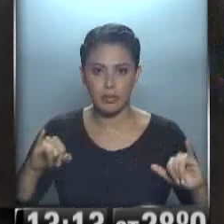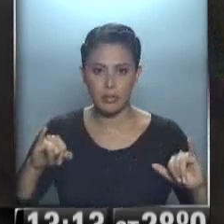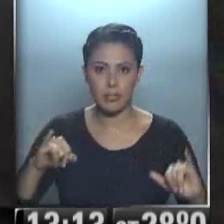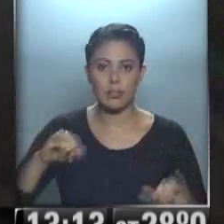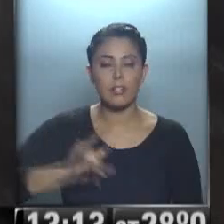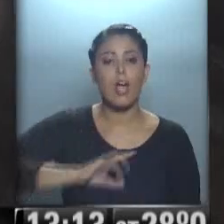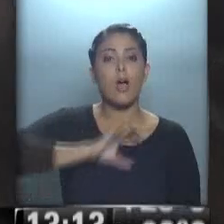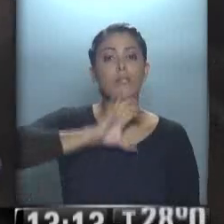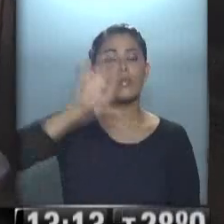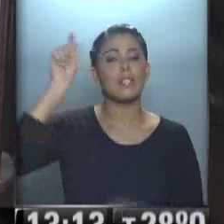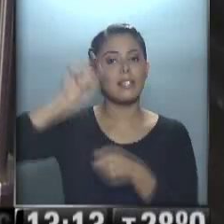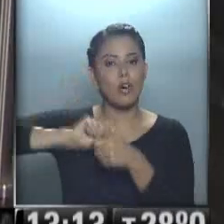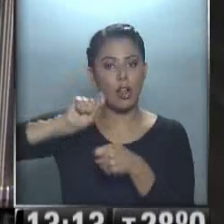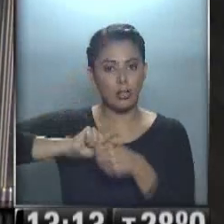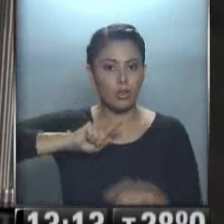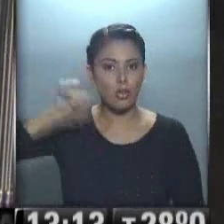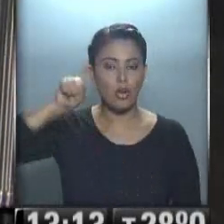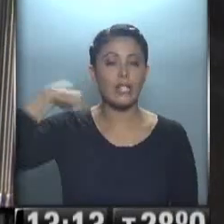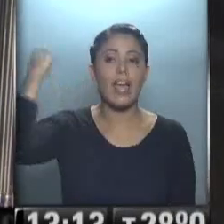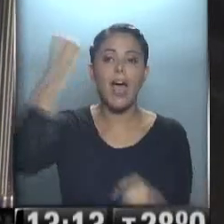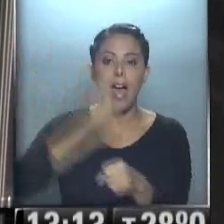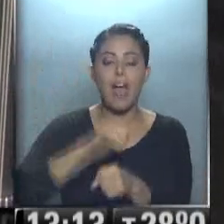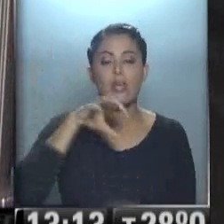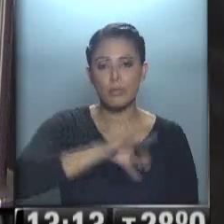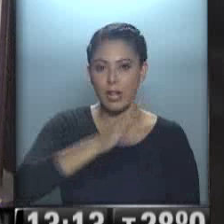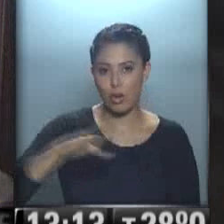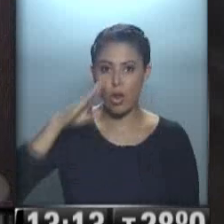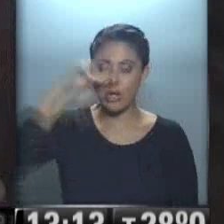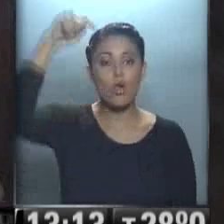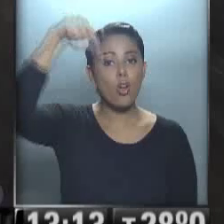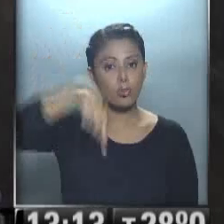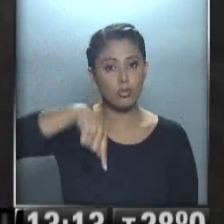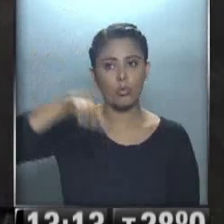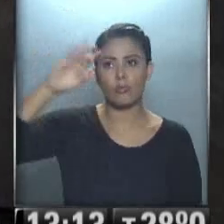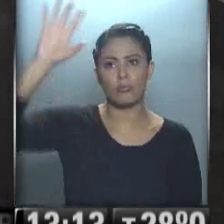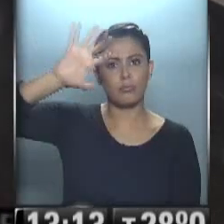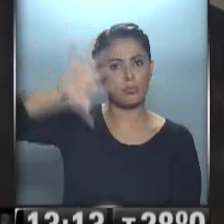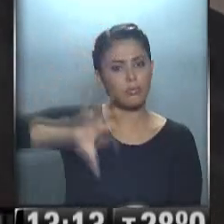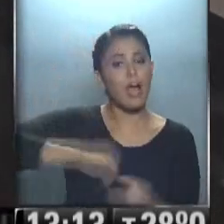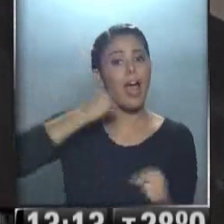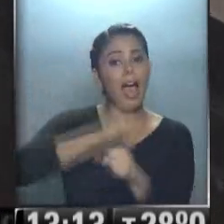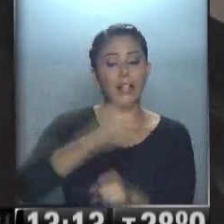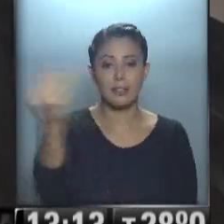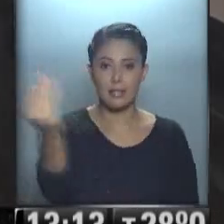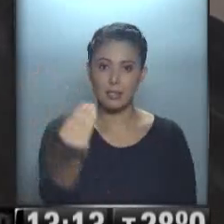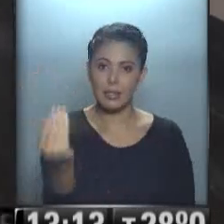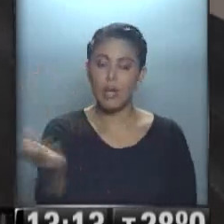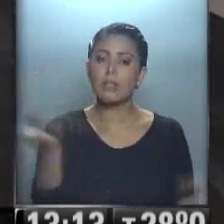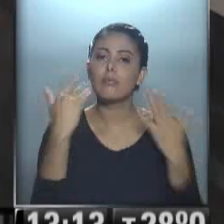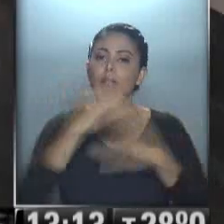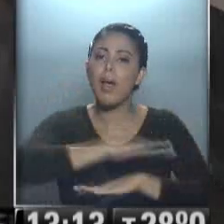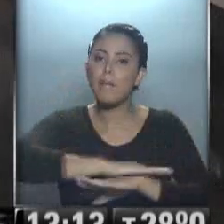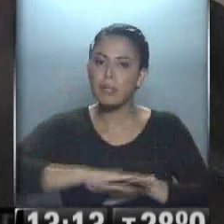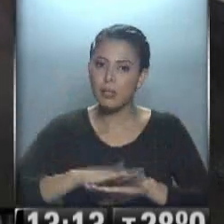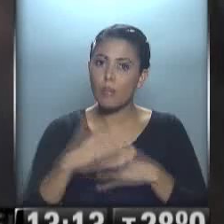el norte de Santiago del Estero hasta el sur de Río Negro, hasta el sábado inclusive, las temperaturas mínimas